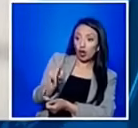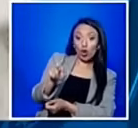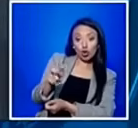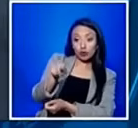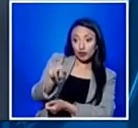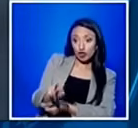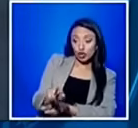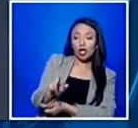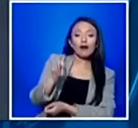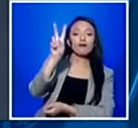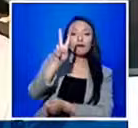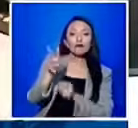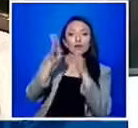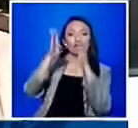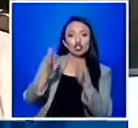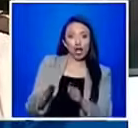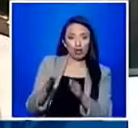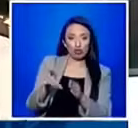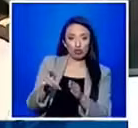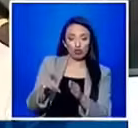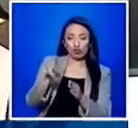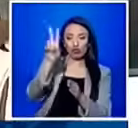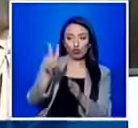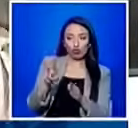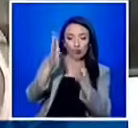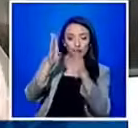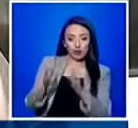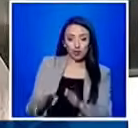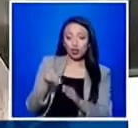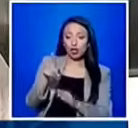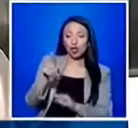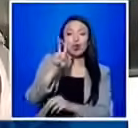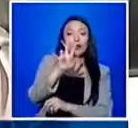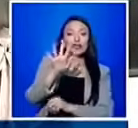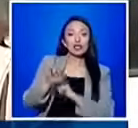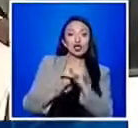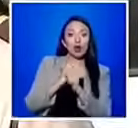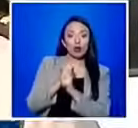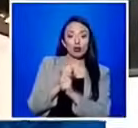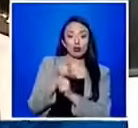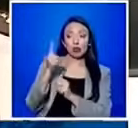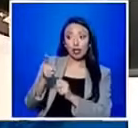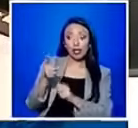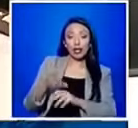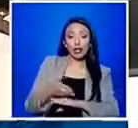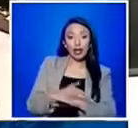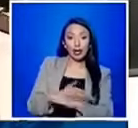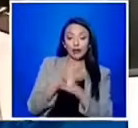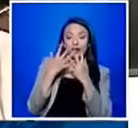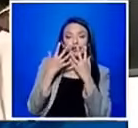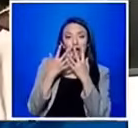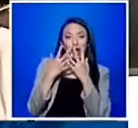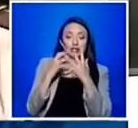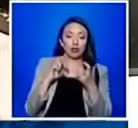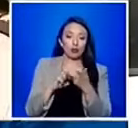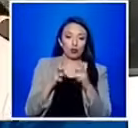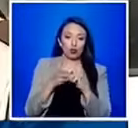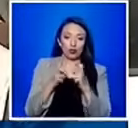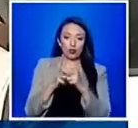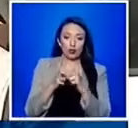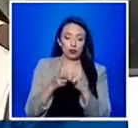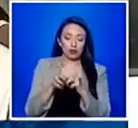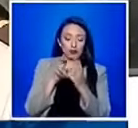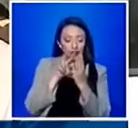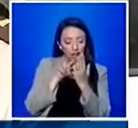un ciudadano extranjero. Uno de nacionalidad venezolana, de edad 25 años, que presenta antecedentes personales con